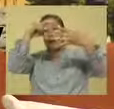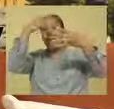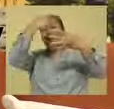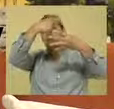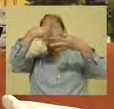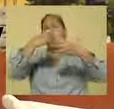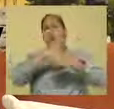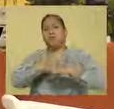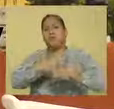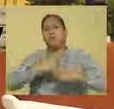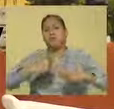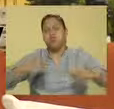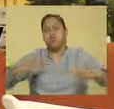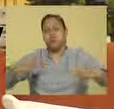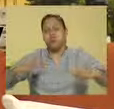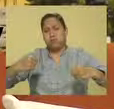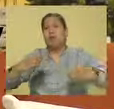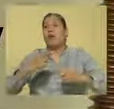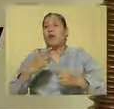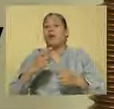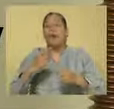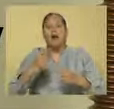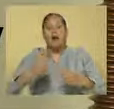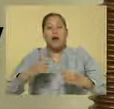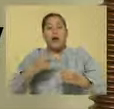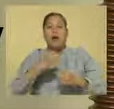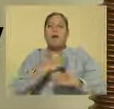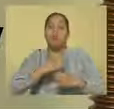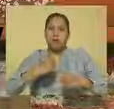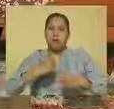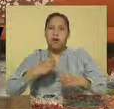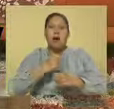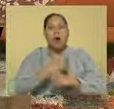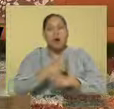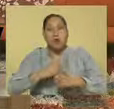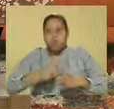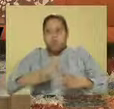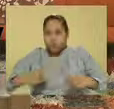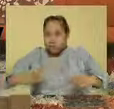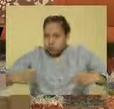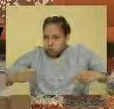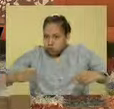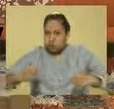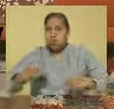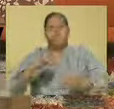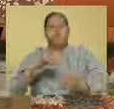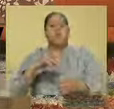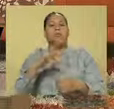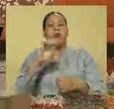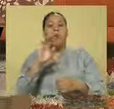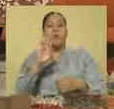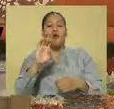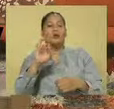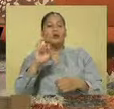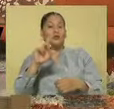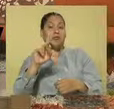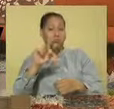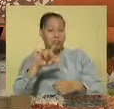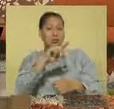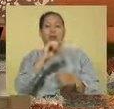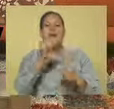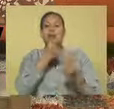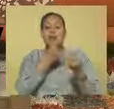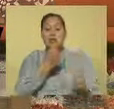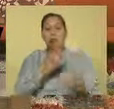¿México? Desgraciadamente. En la infantil, ¿verdad? Y la obesidad infantil cada día va en ascenso. Yo te podría decir